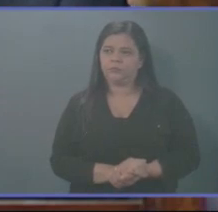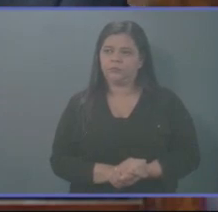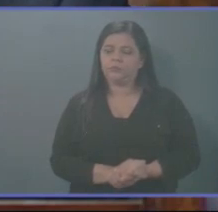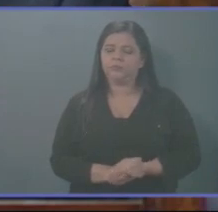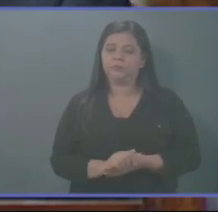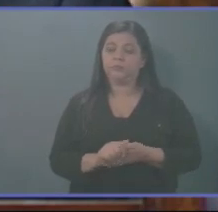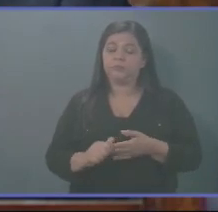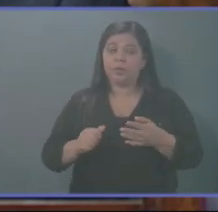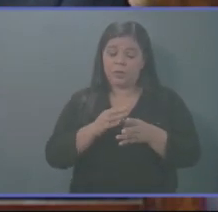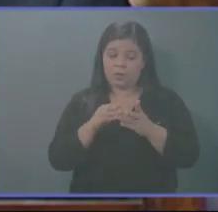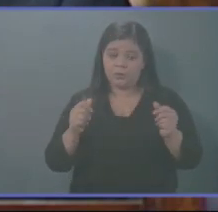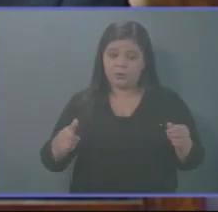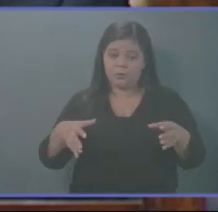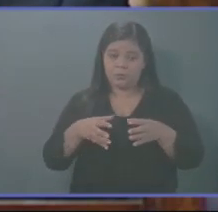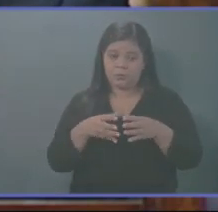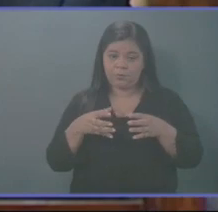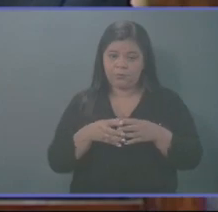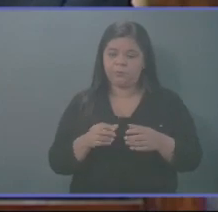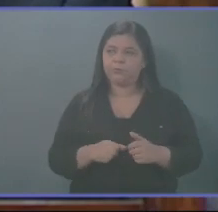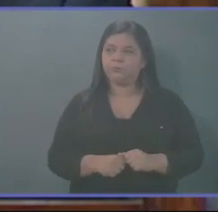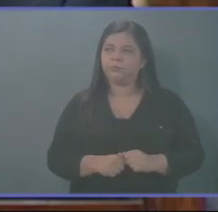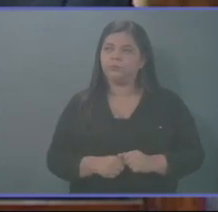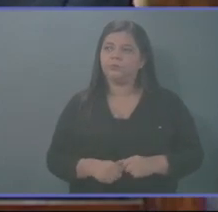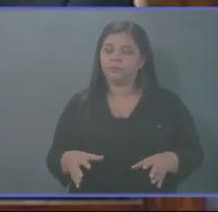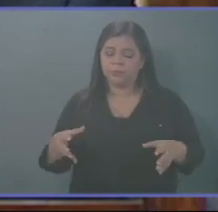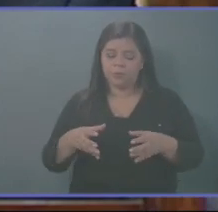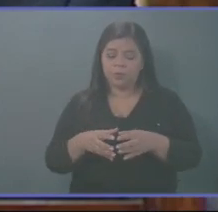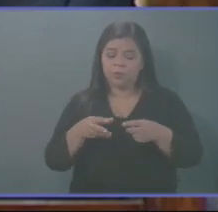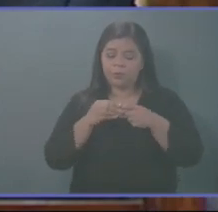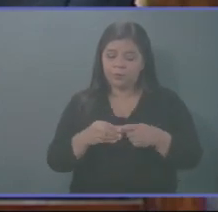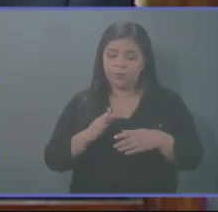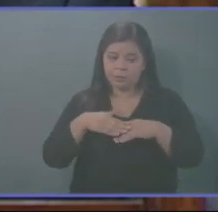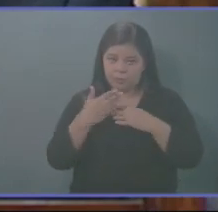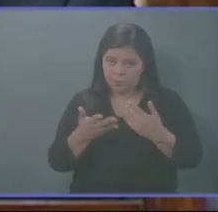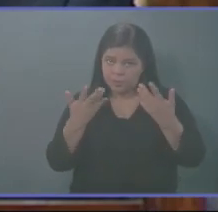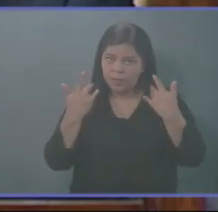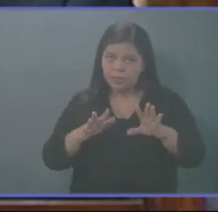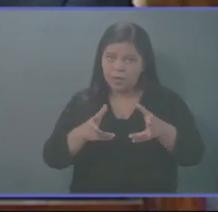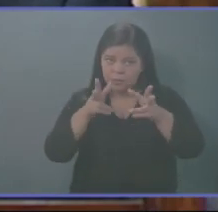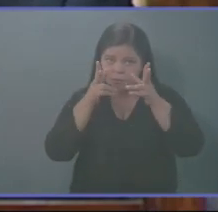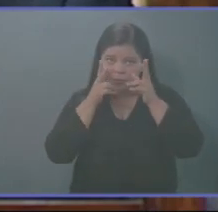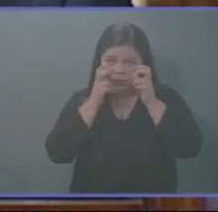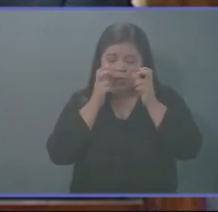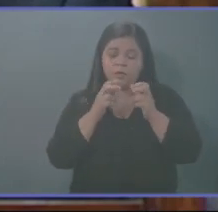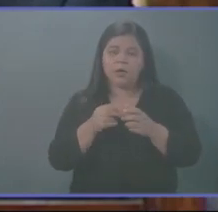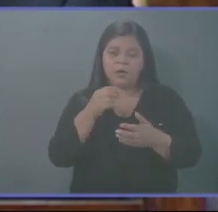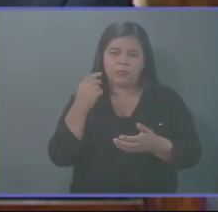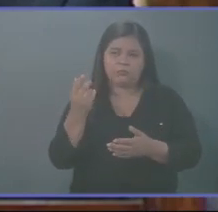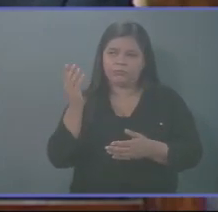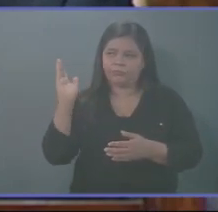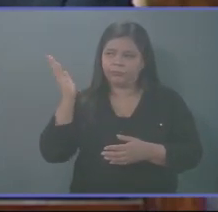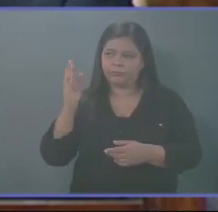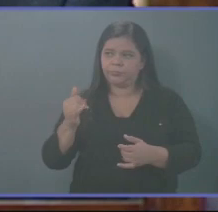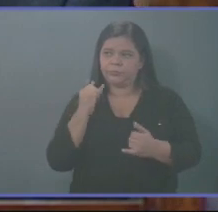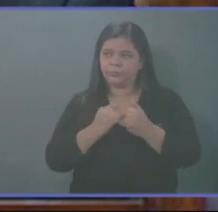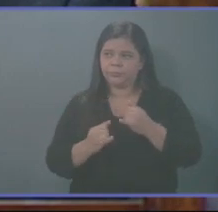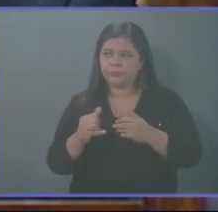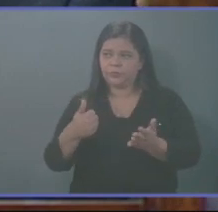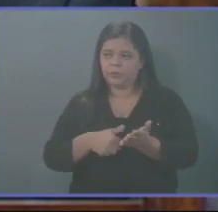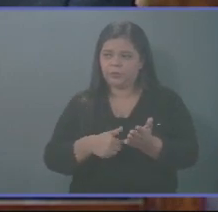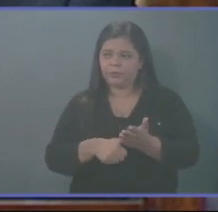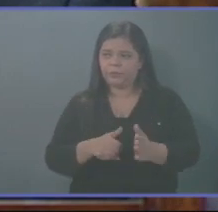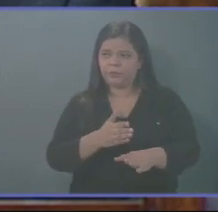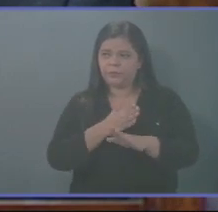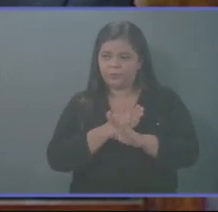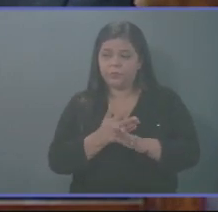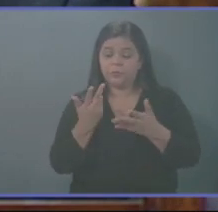Cuatro, resolución de la Comisión Especial. La Comisión Especial, luego de escuchar los alegatos finales del fiscal de esta Comisión Especial, como a los abogados defensores,